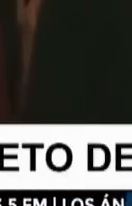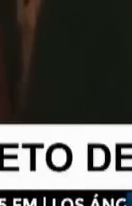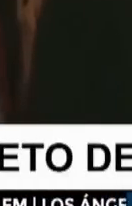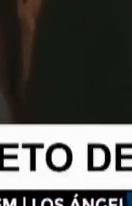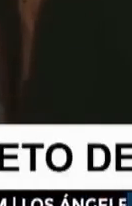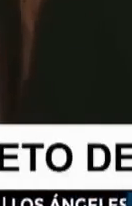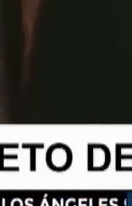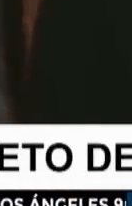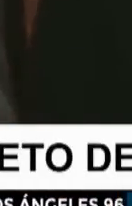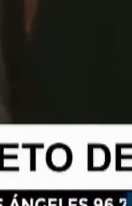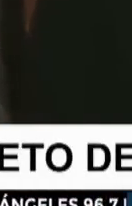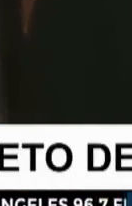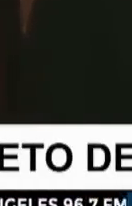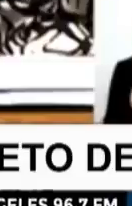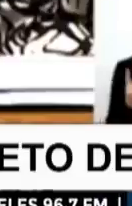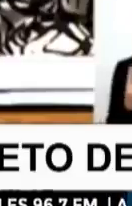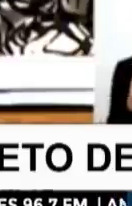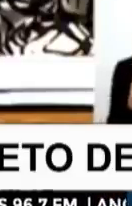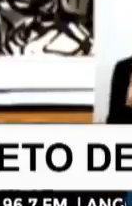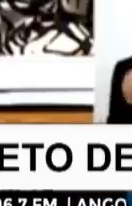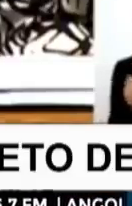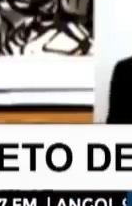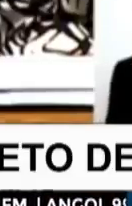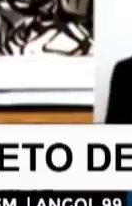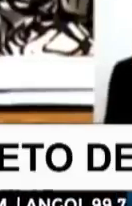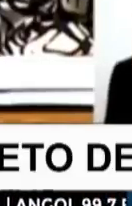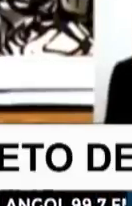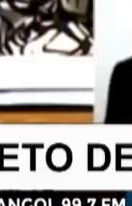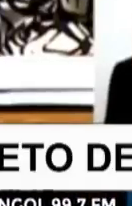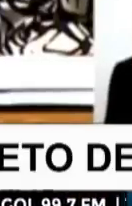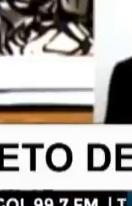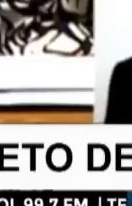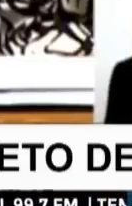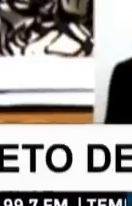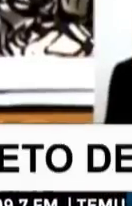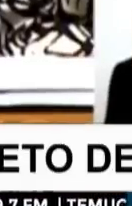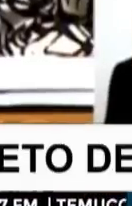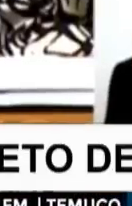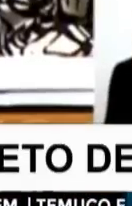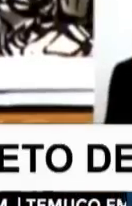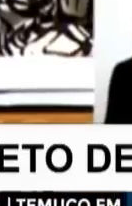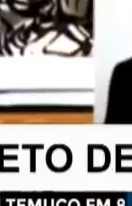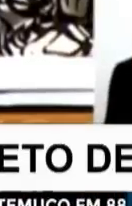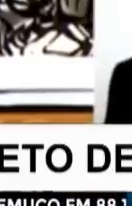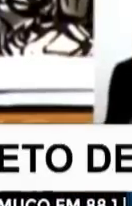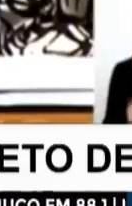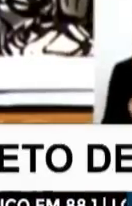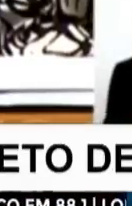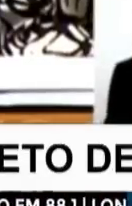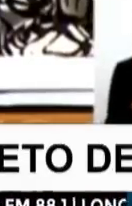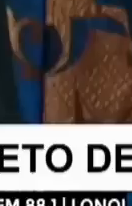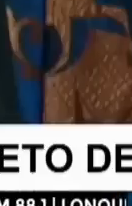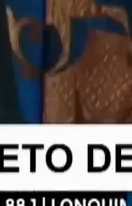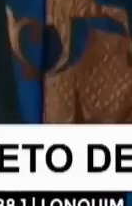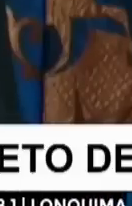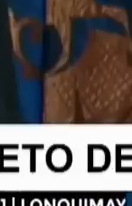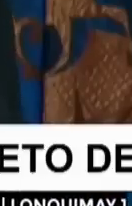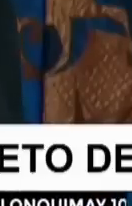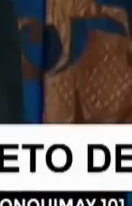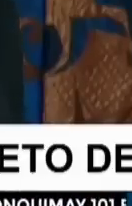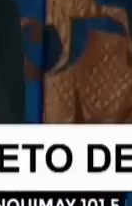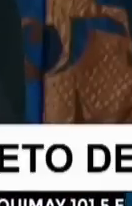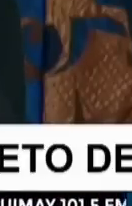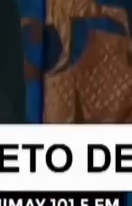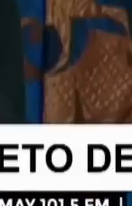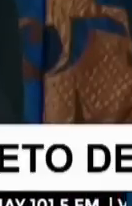violación, parece que se está investigando. Y yo le digo, a ver, pero eso no es algo menor. No, es que al parecer esa denuncia ocurrió en tu albergue y no le dice, no, ministro, le